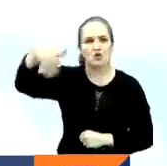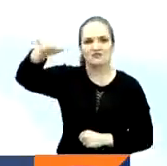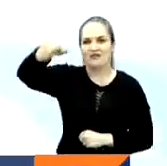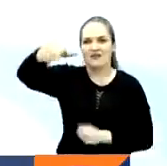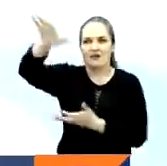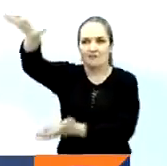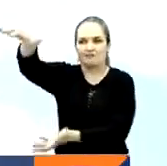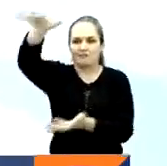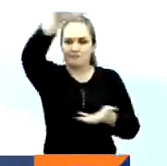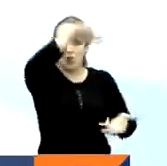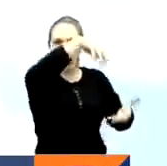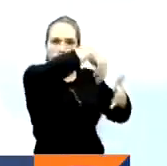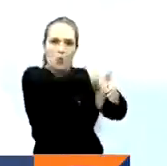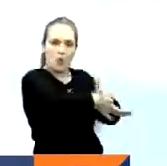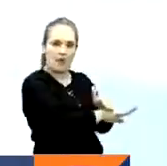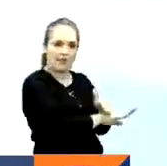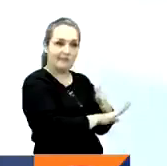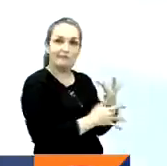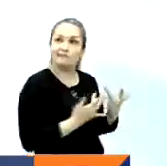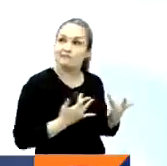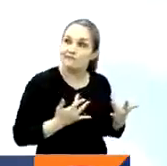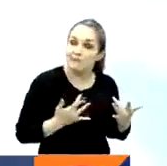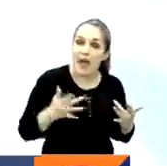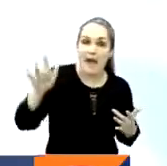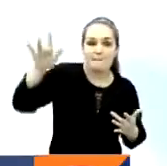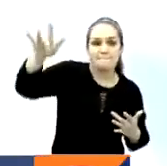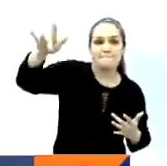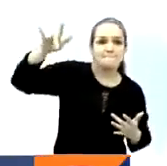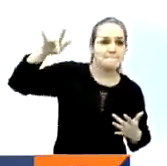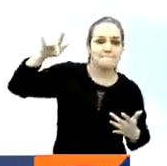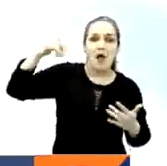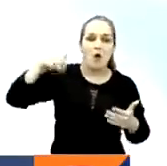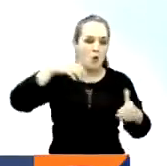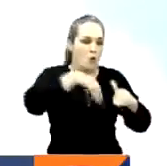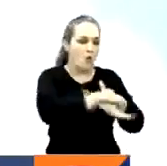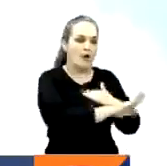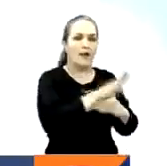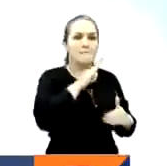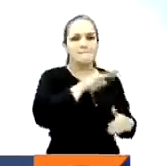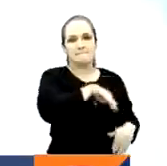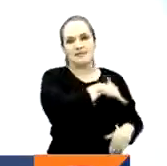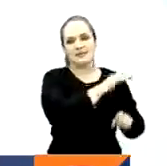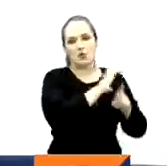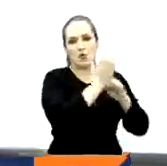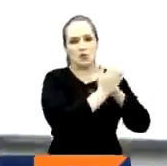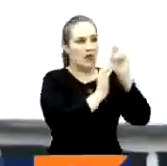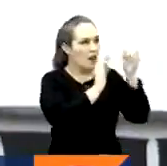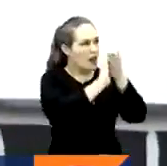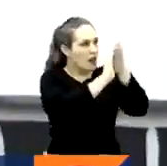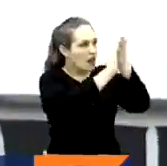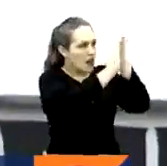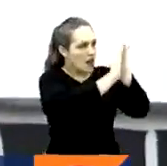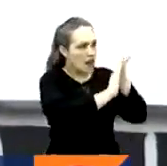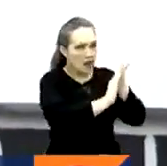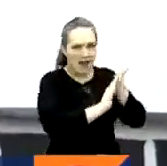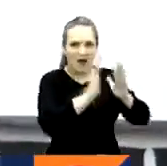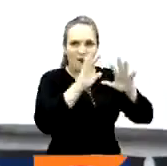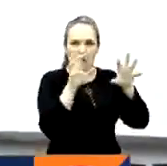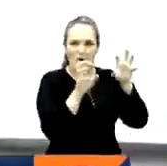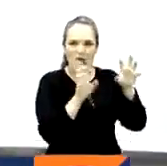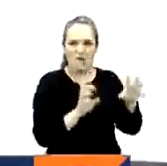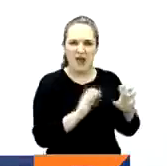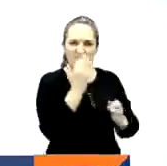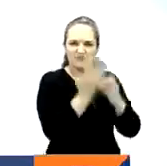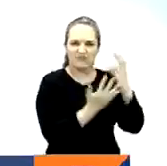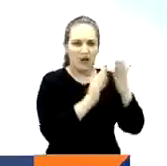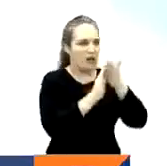no volverá a este lugar. Ahora se encuentra bajo la custodia del Ministerio de Cultura, que se encargará de hacer la restauración respectiva